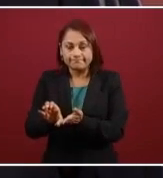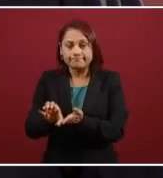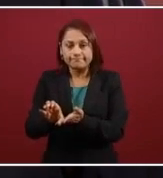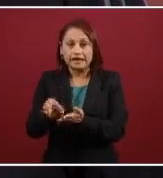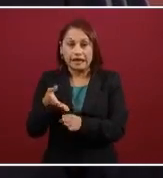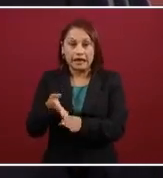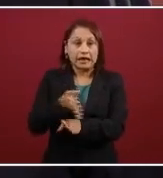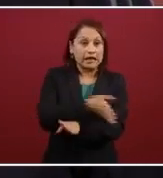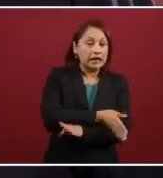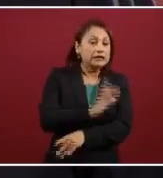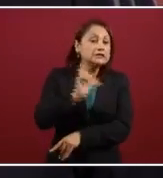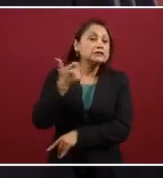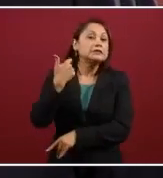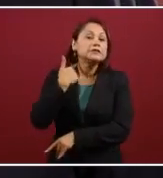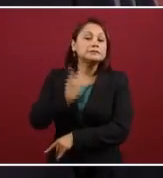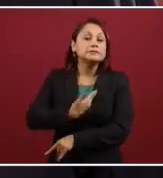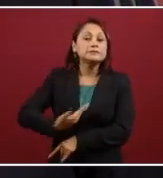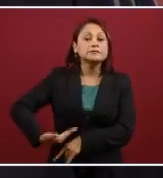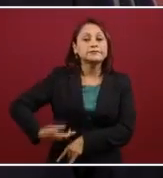Calderón.